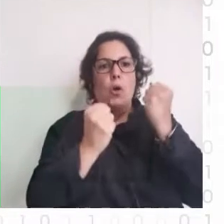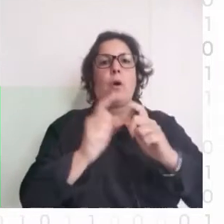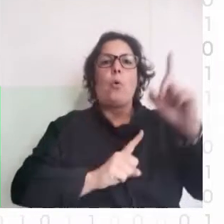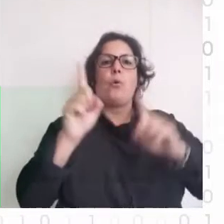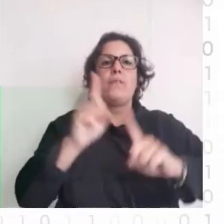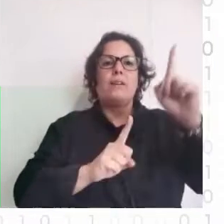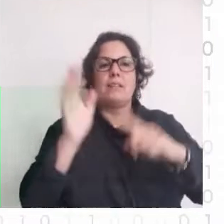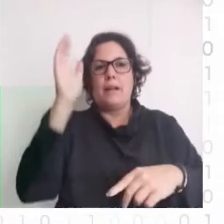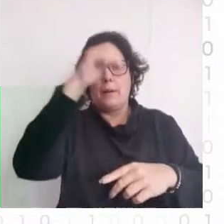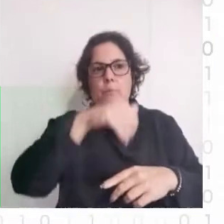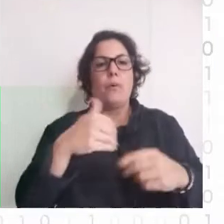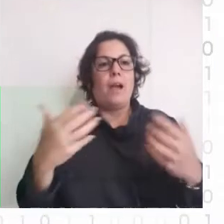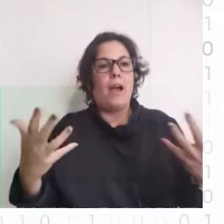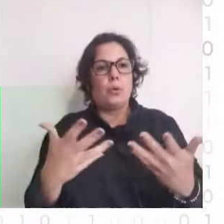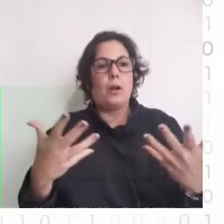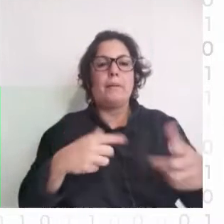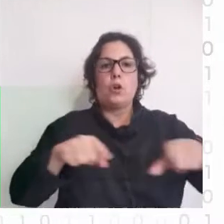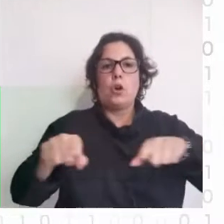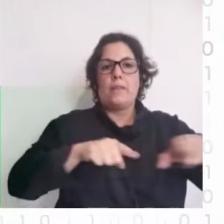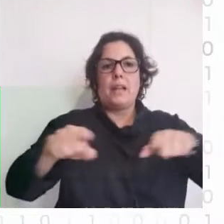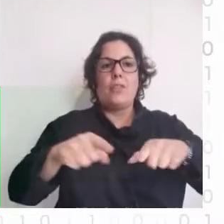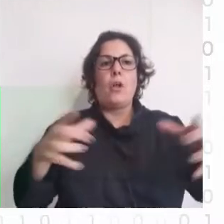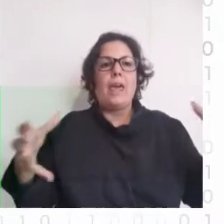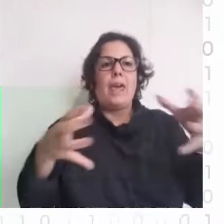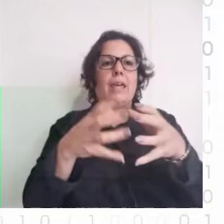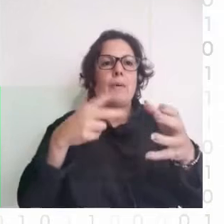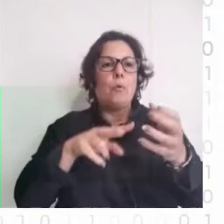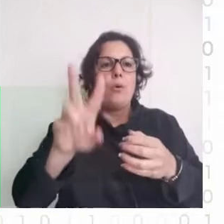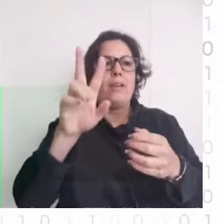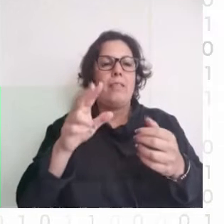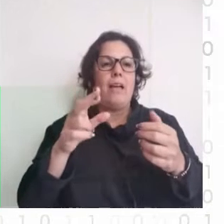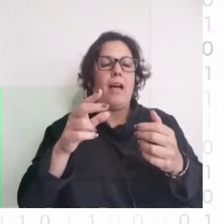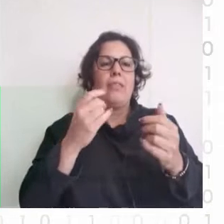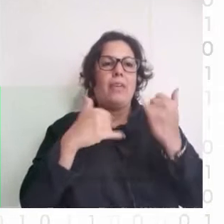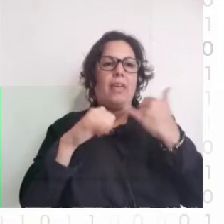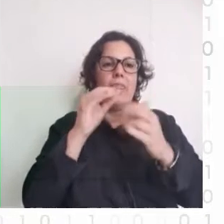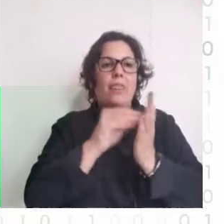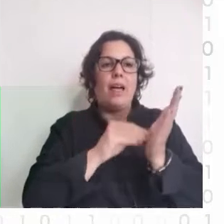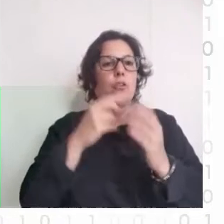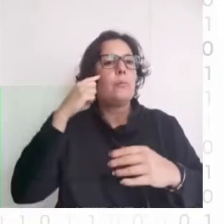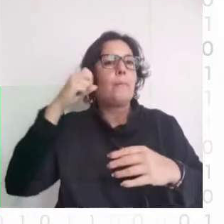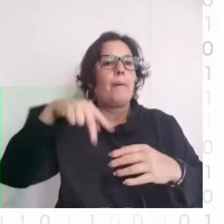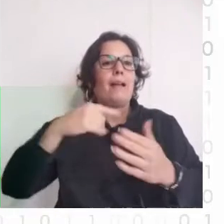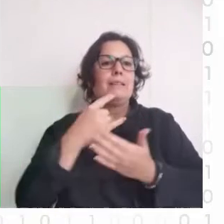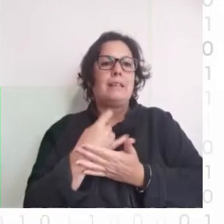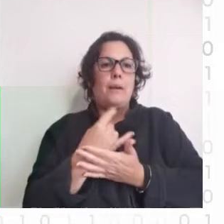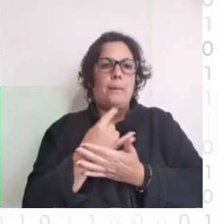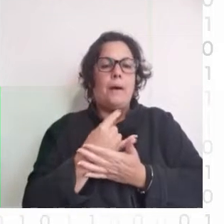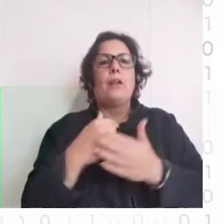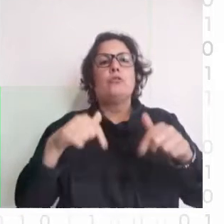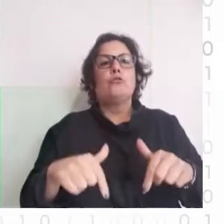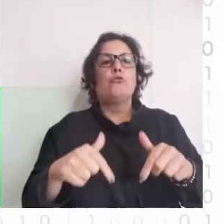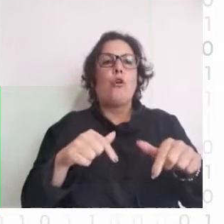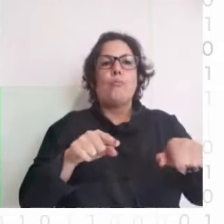la República y actualmente coordinadora del equipo de unidad de datos de Plan Ceibal. Hoy voy a estar moderando